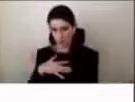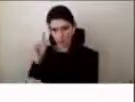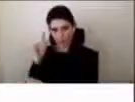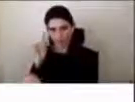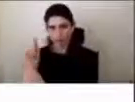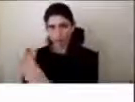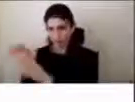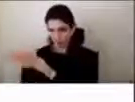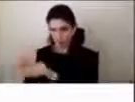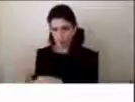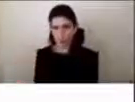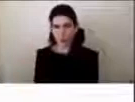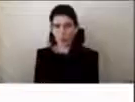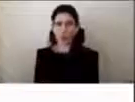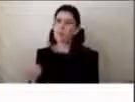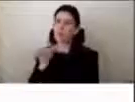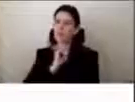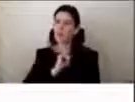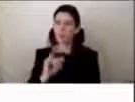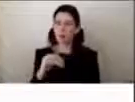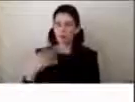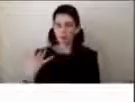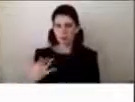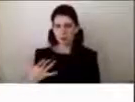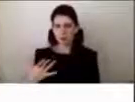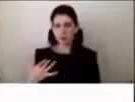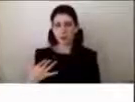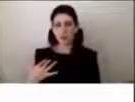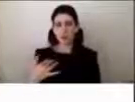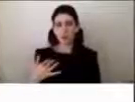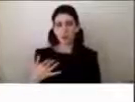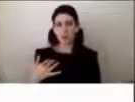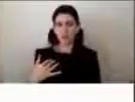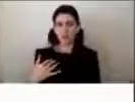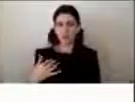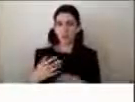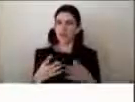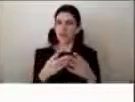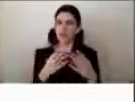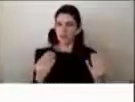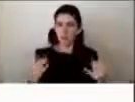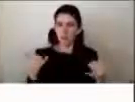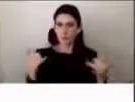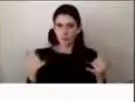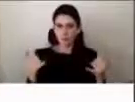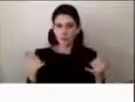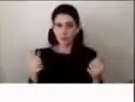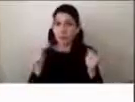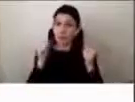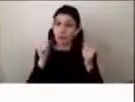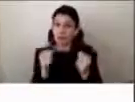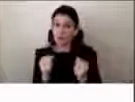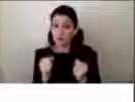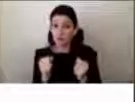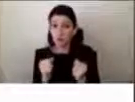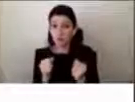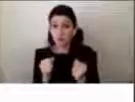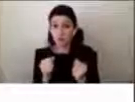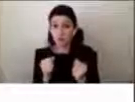siempre importante reflexionar en torno a esto es que muchos juegos pueden ser inicialmente considerados